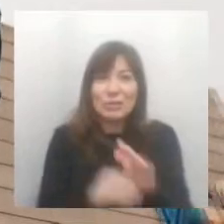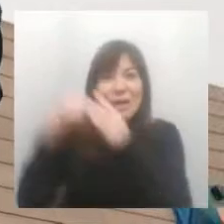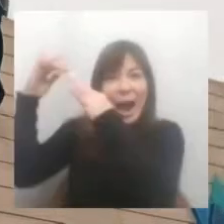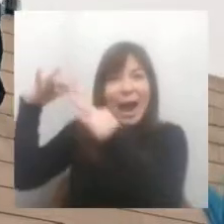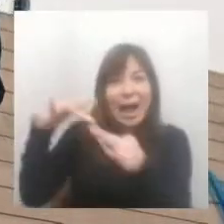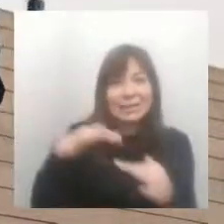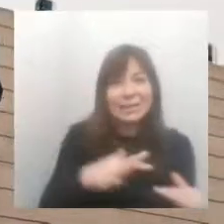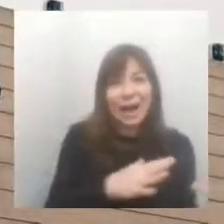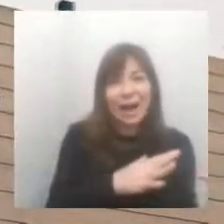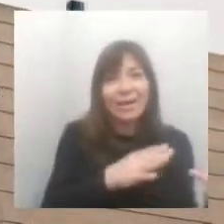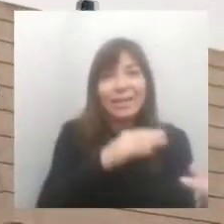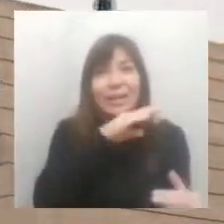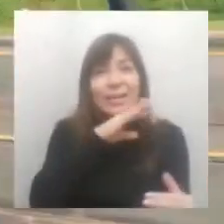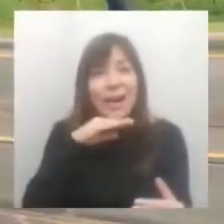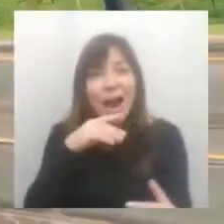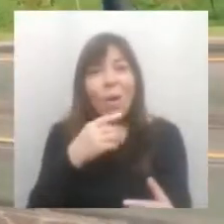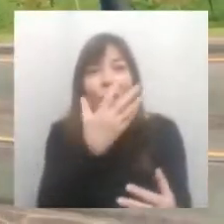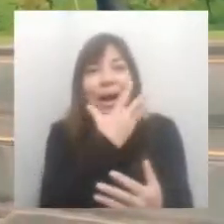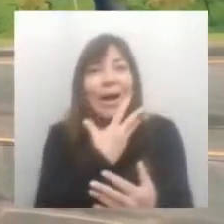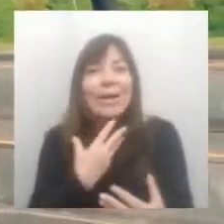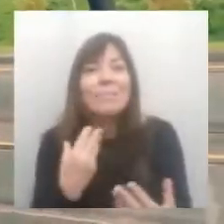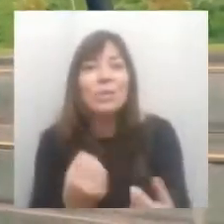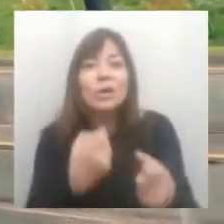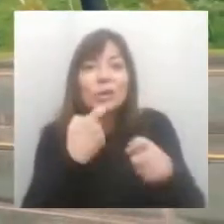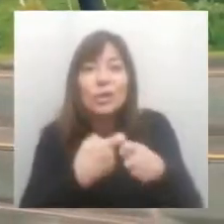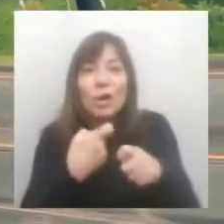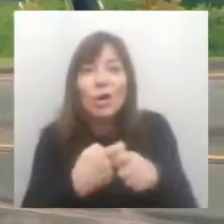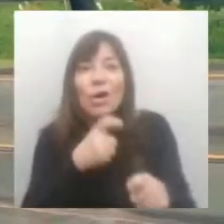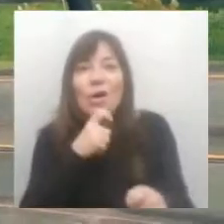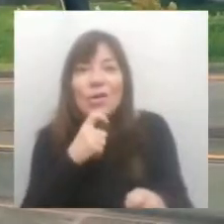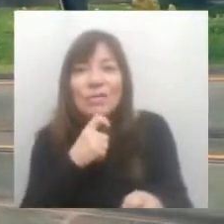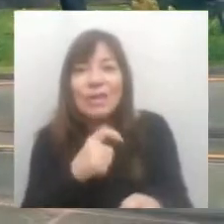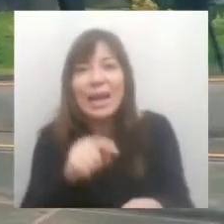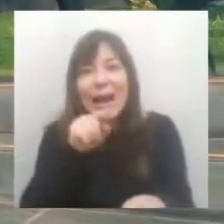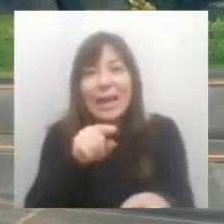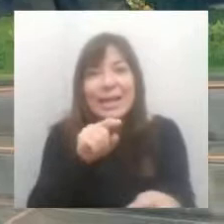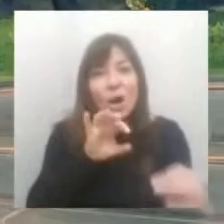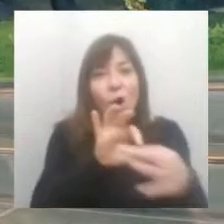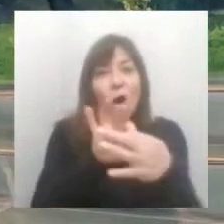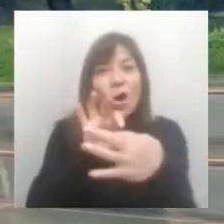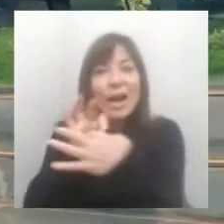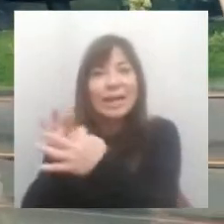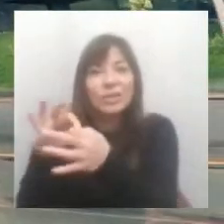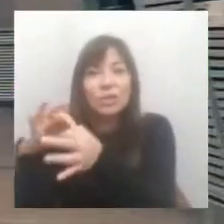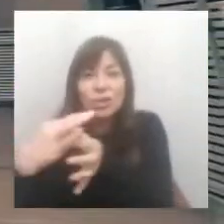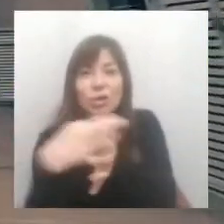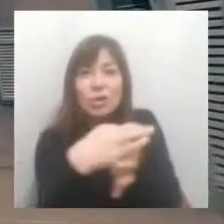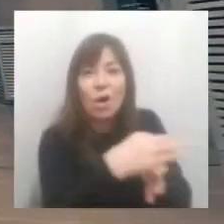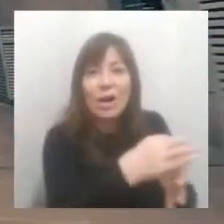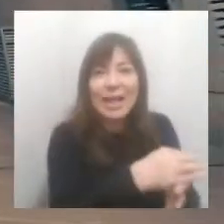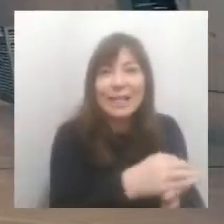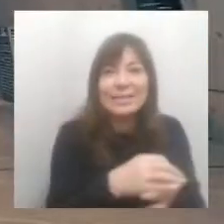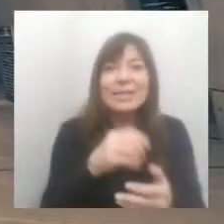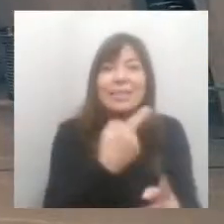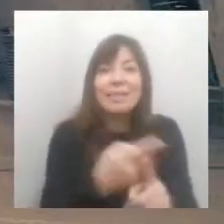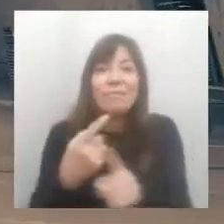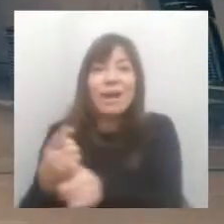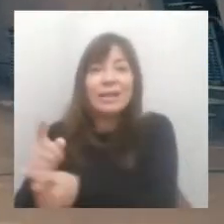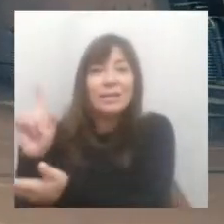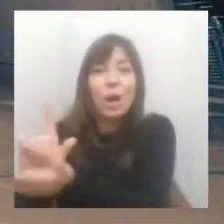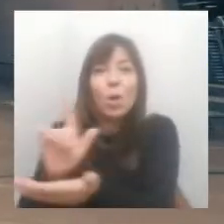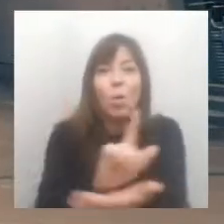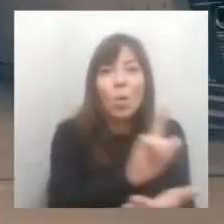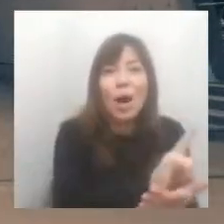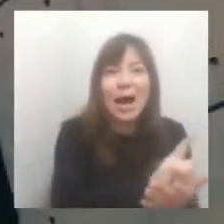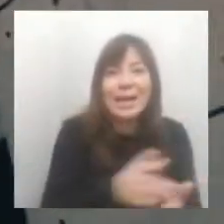un sentido estético, que son de cobre, y hay conexiones. El edificio se va interconectando, eso se puede apreciar desde el exterior y desde